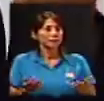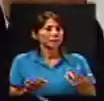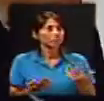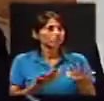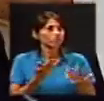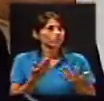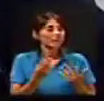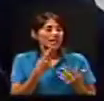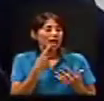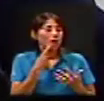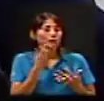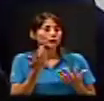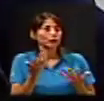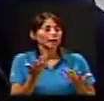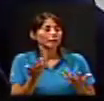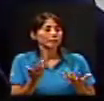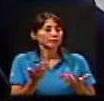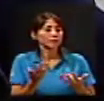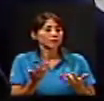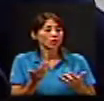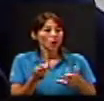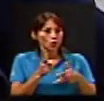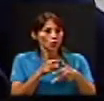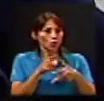los tres motores,